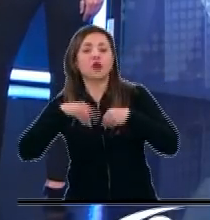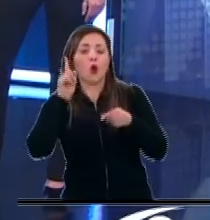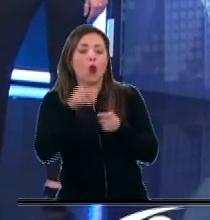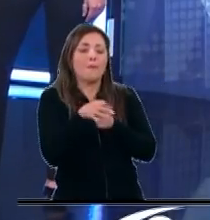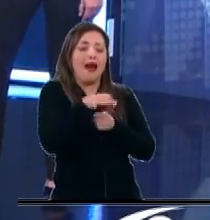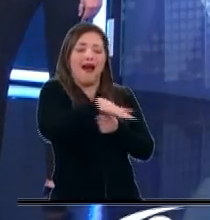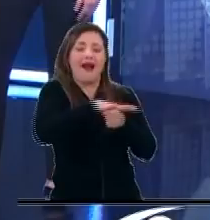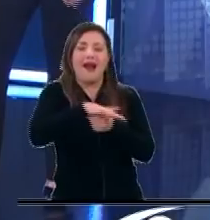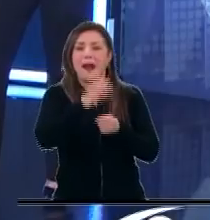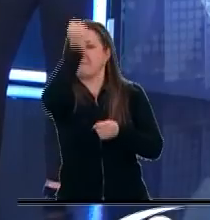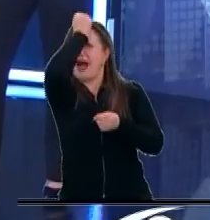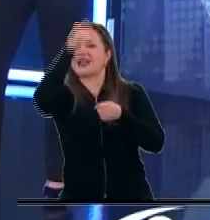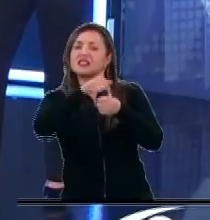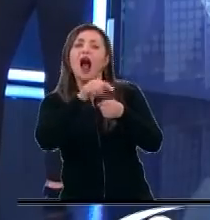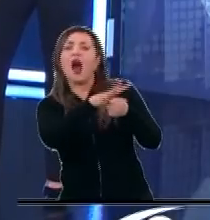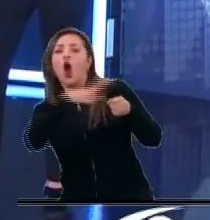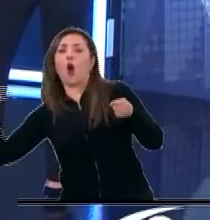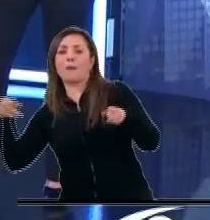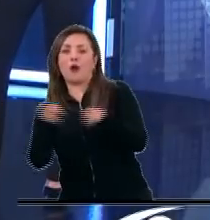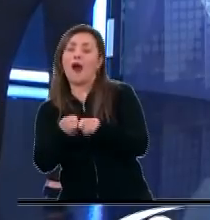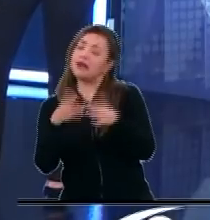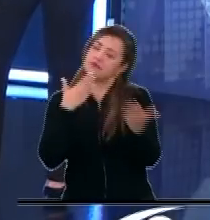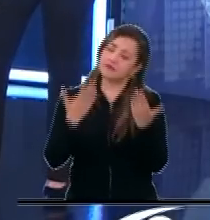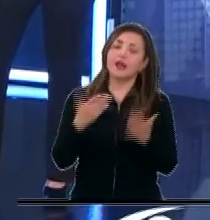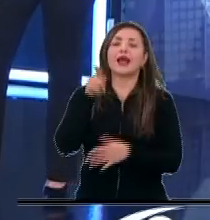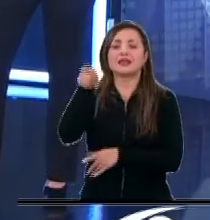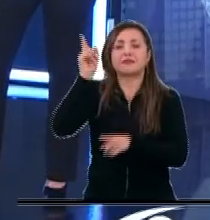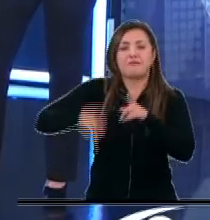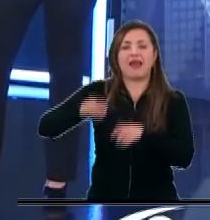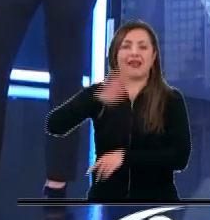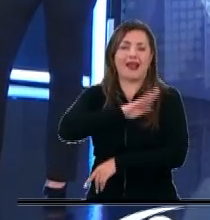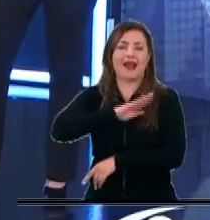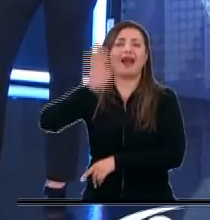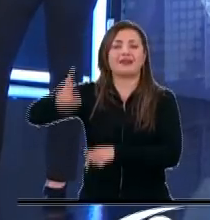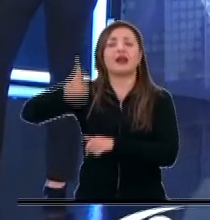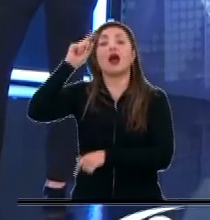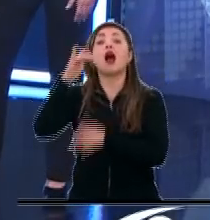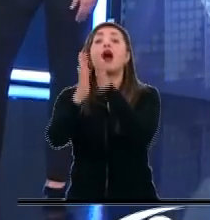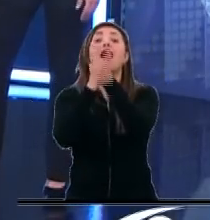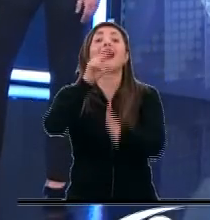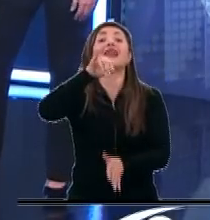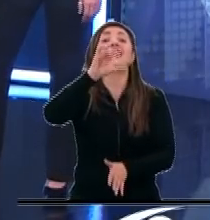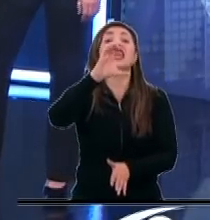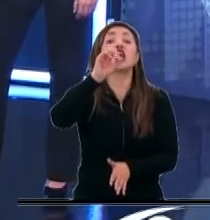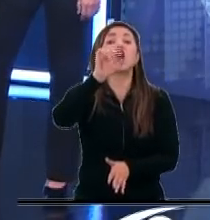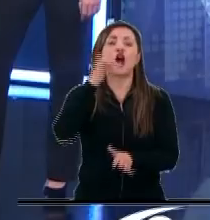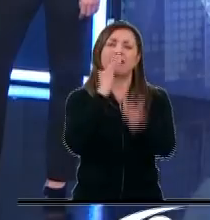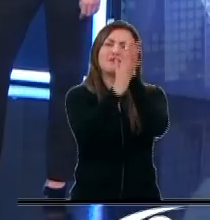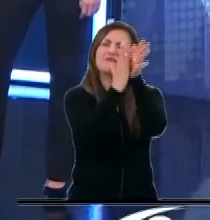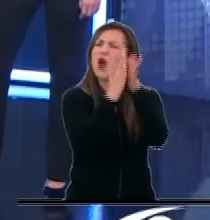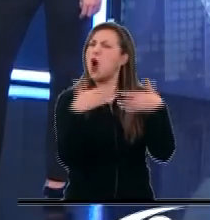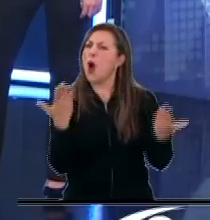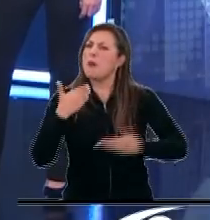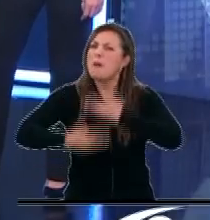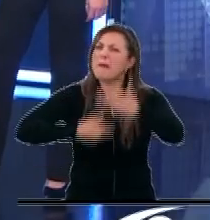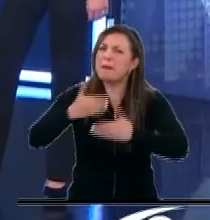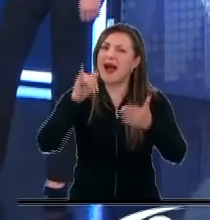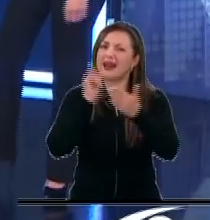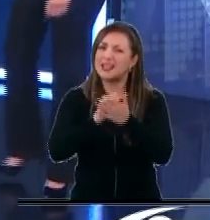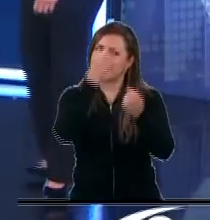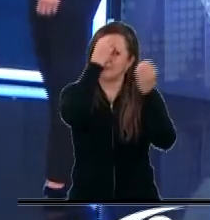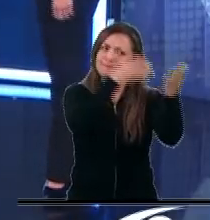cercana. Precisamente vamos a hacer contacto con Nicole Buitrago para que nos cuente cómo van los territorios con el cumplimiento de esos requisitos.